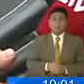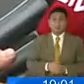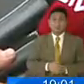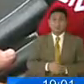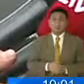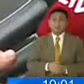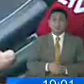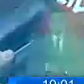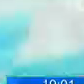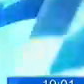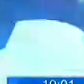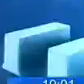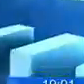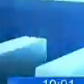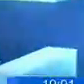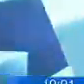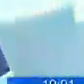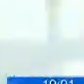Alison Corral.